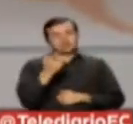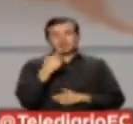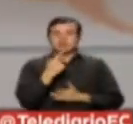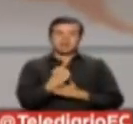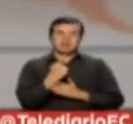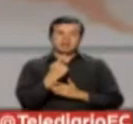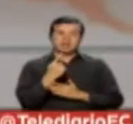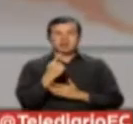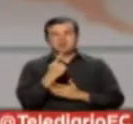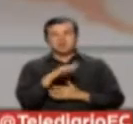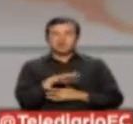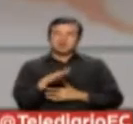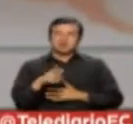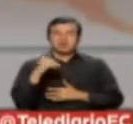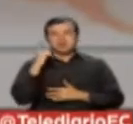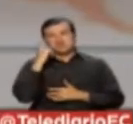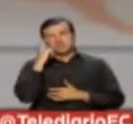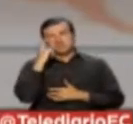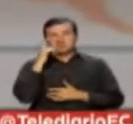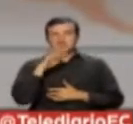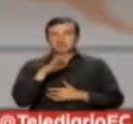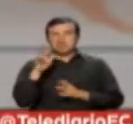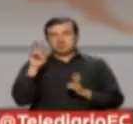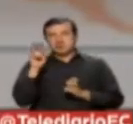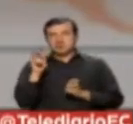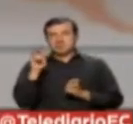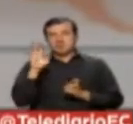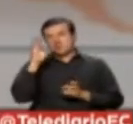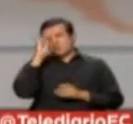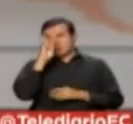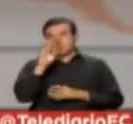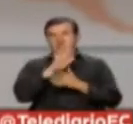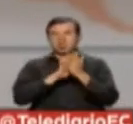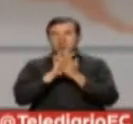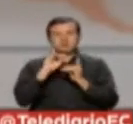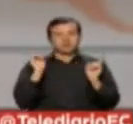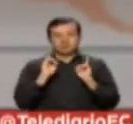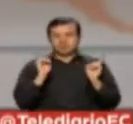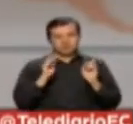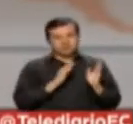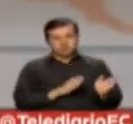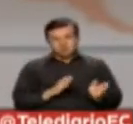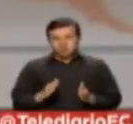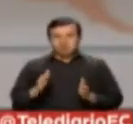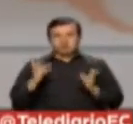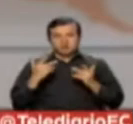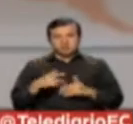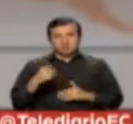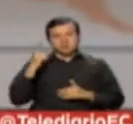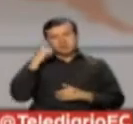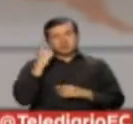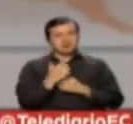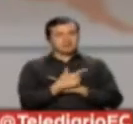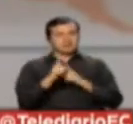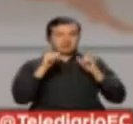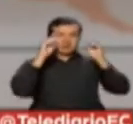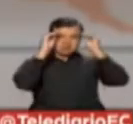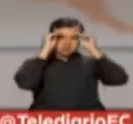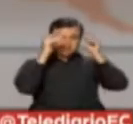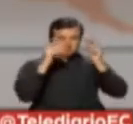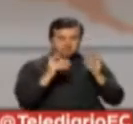discrecional no sé si podría un poco aludir a como que es desordenado y no es así lo que es es llamemos así libertad pedagógica